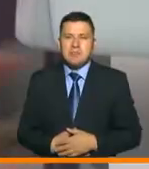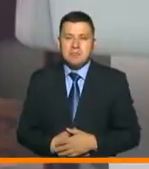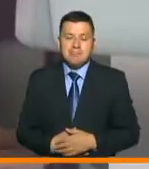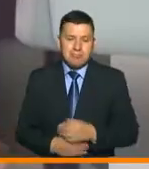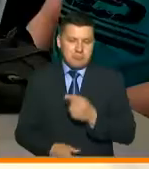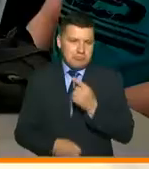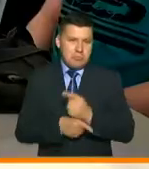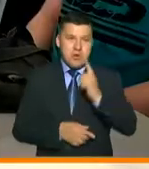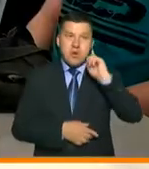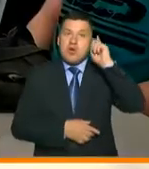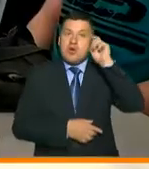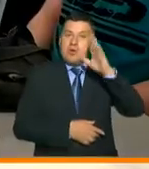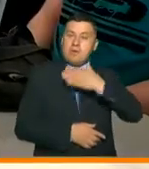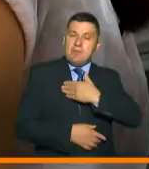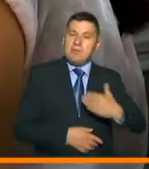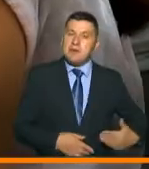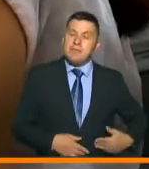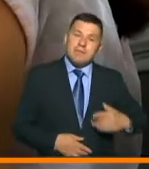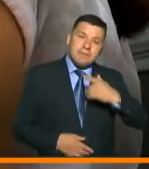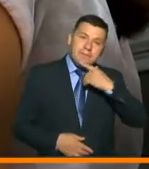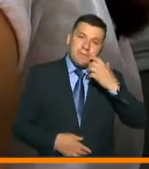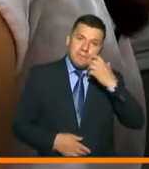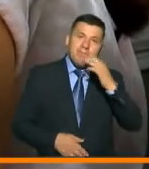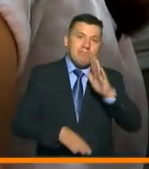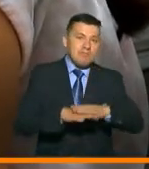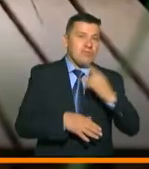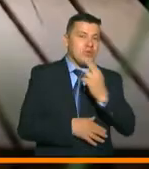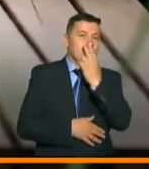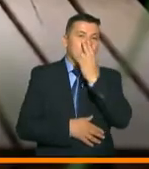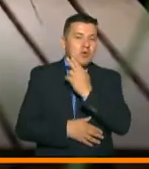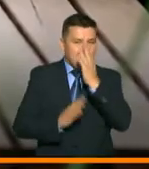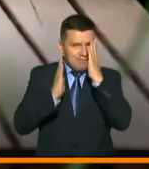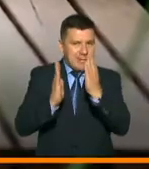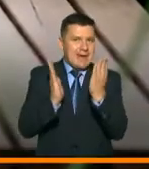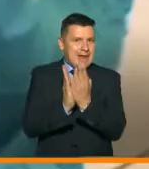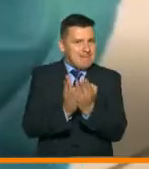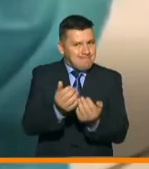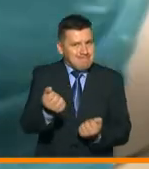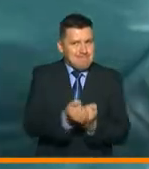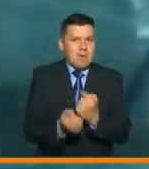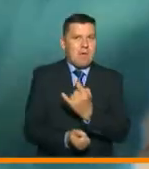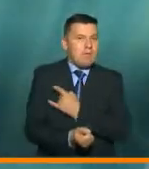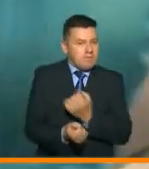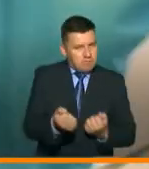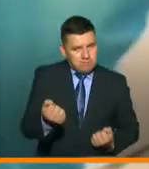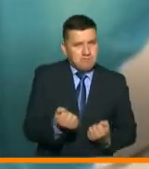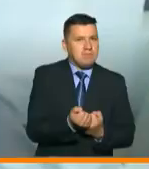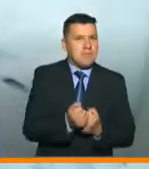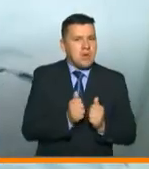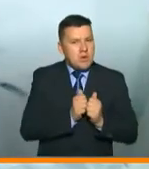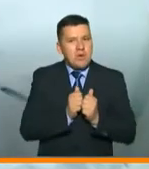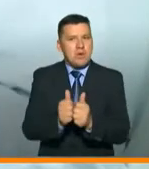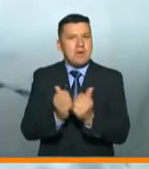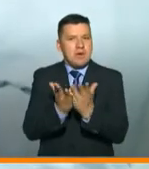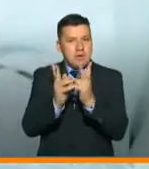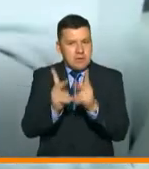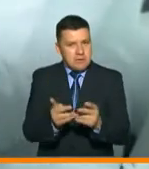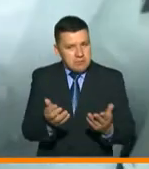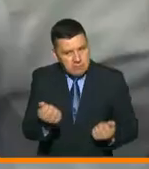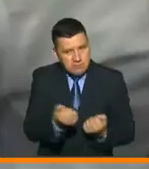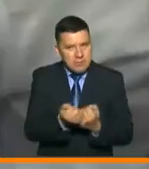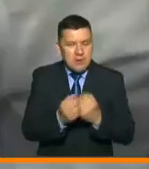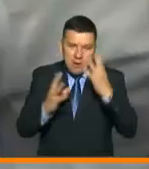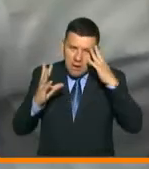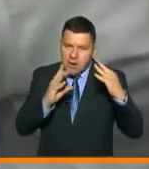Así, el gobierno del presidente Iván Duque reitera el compromiso con la educación superior del país y acompaña a los estudiantes en